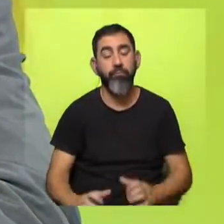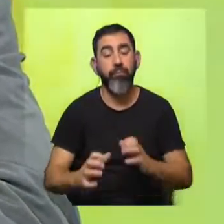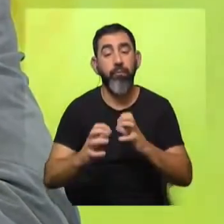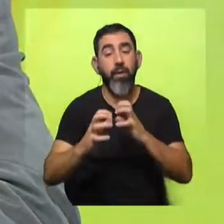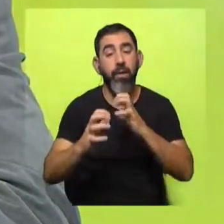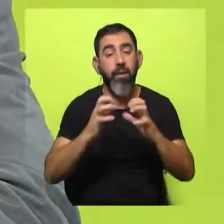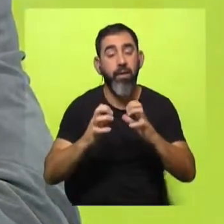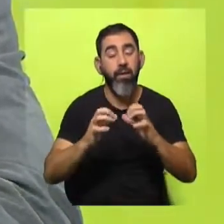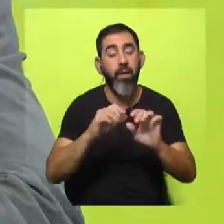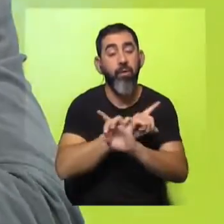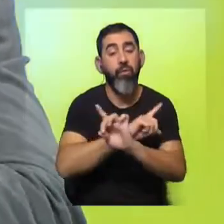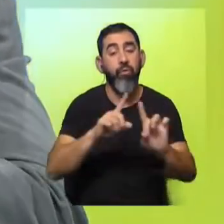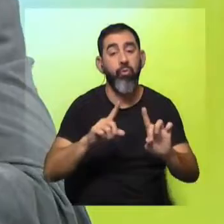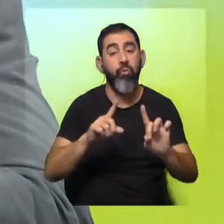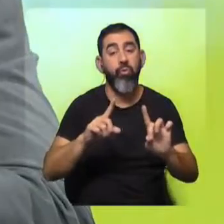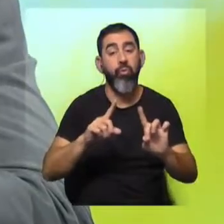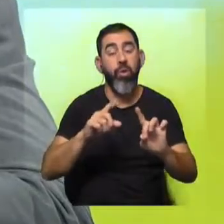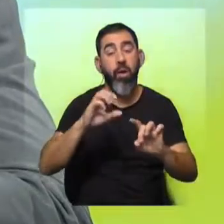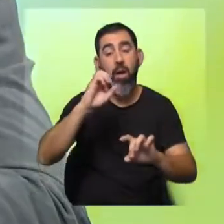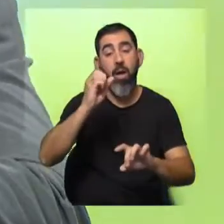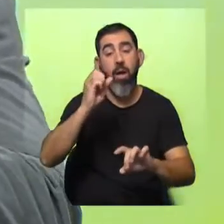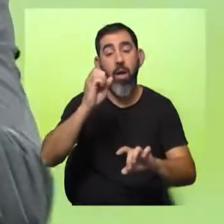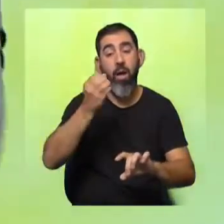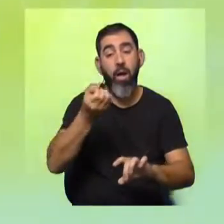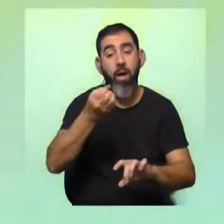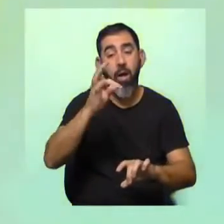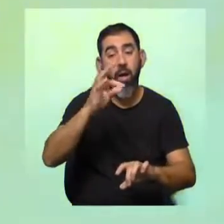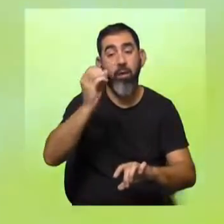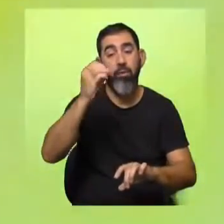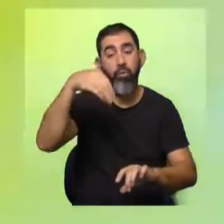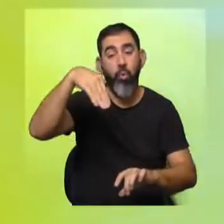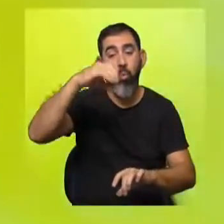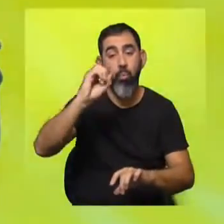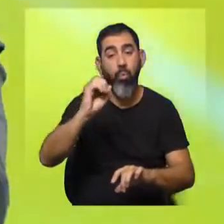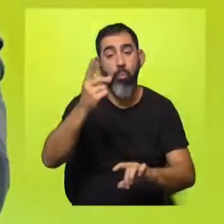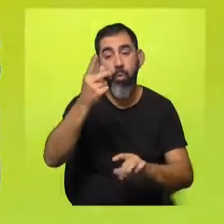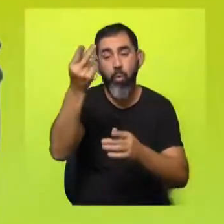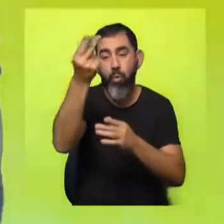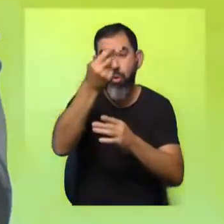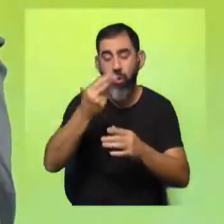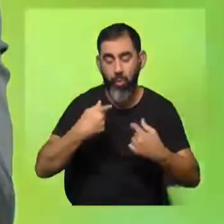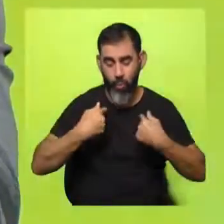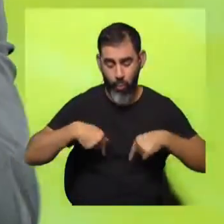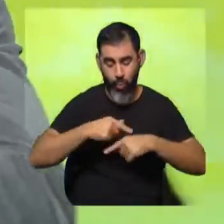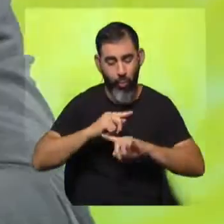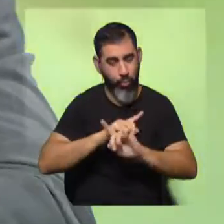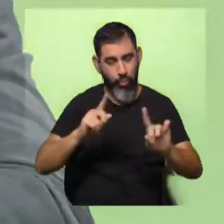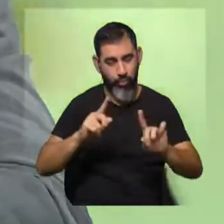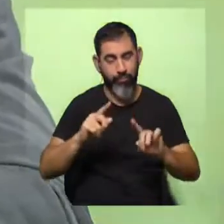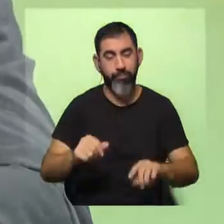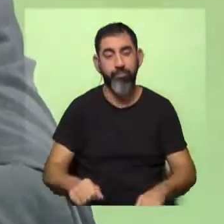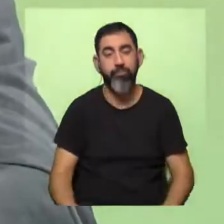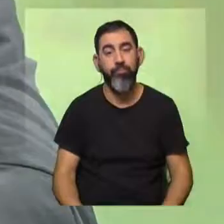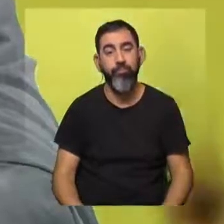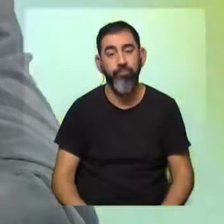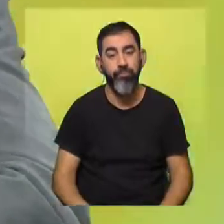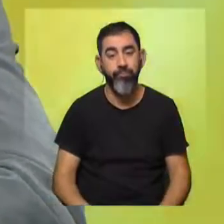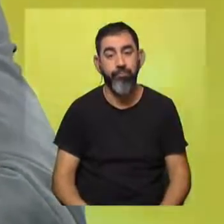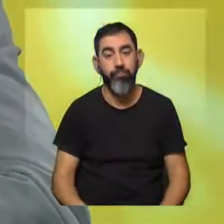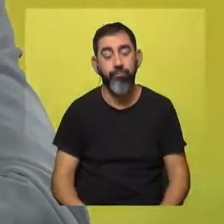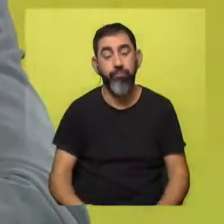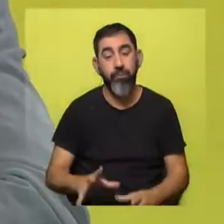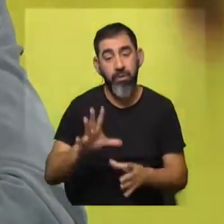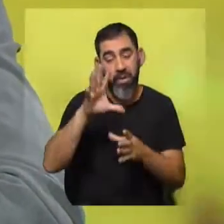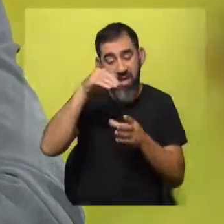que no ocurre en el átomo, pero no en el dibujo que tenés en el pecho a nivel de los electrones, sino a nivel del